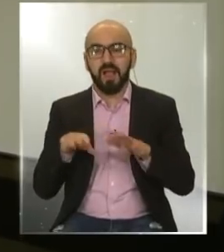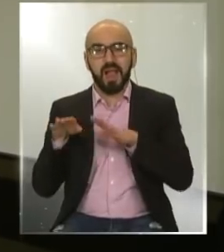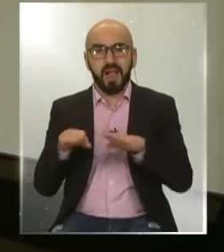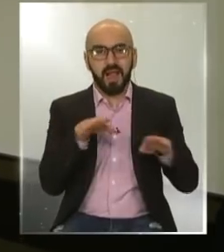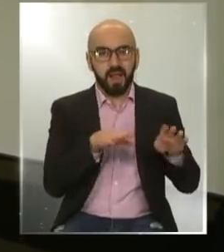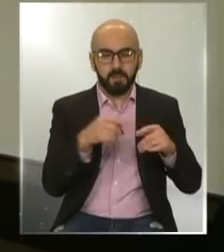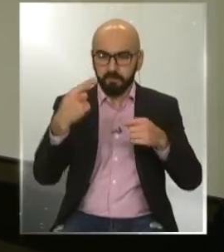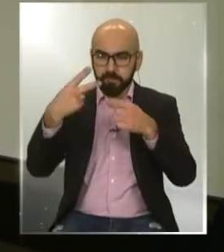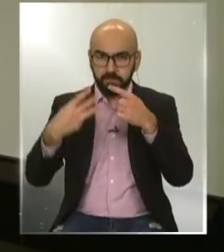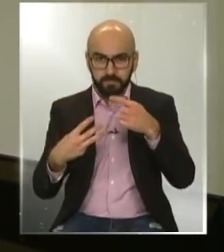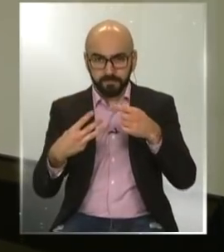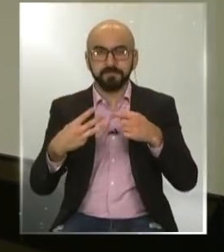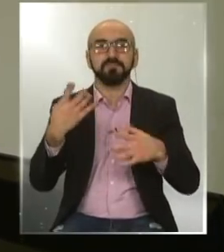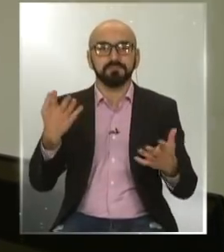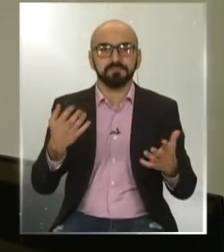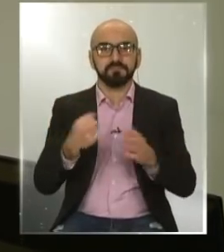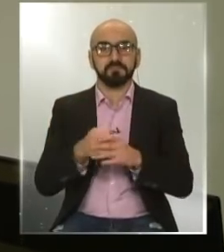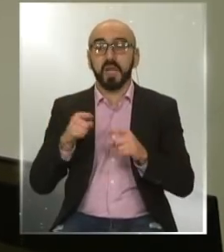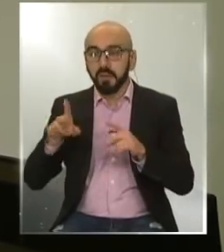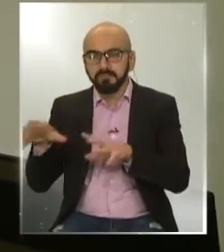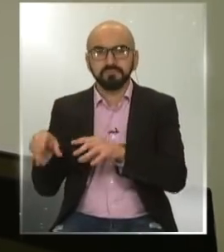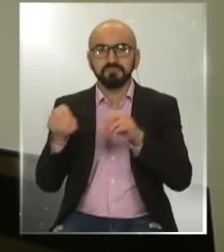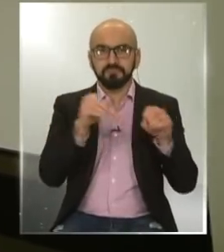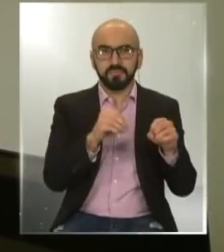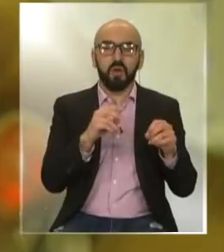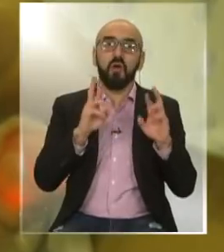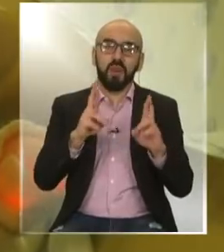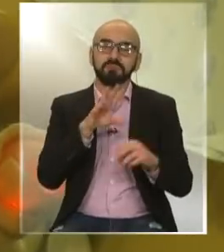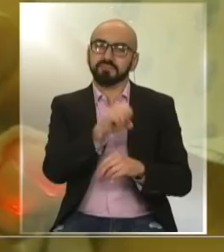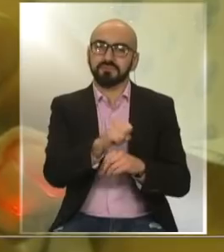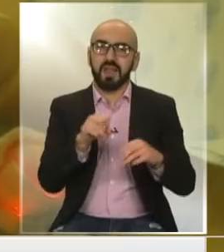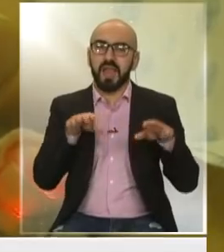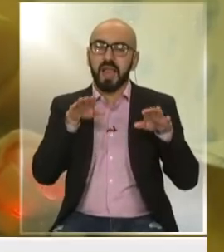críticas, movemos el paciente para que pueda tener la cama lo antes posible.